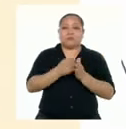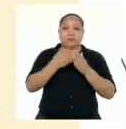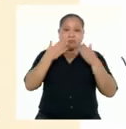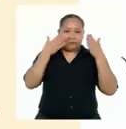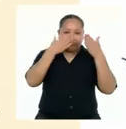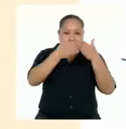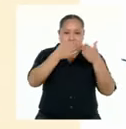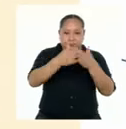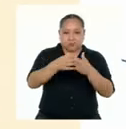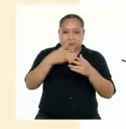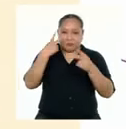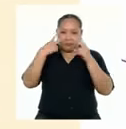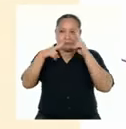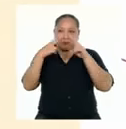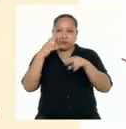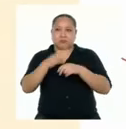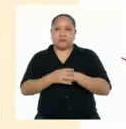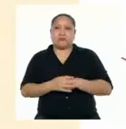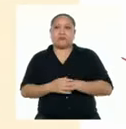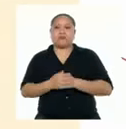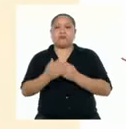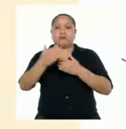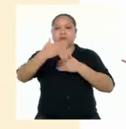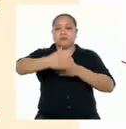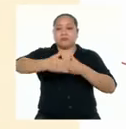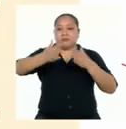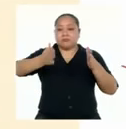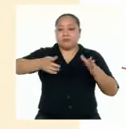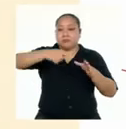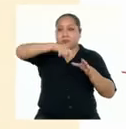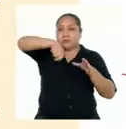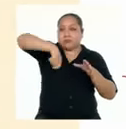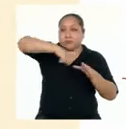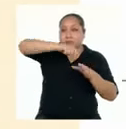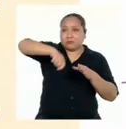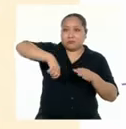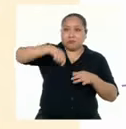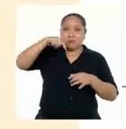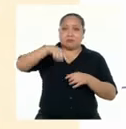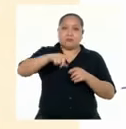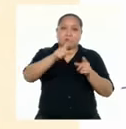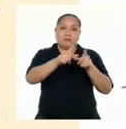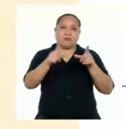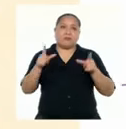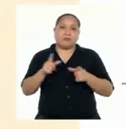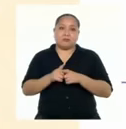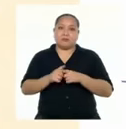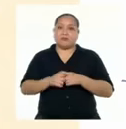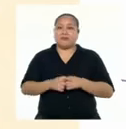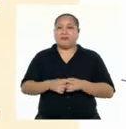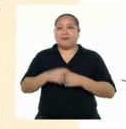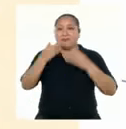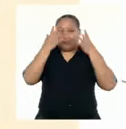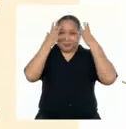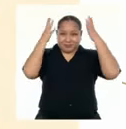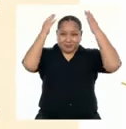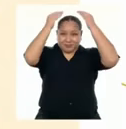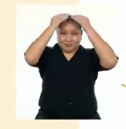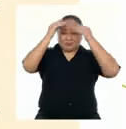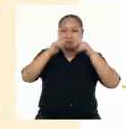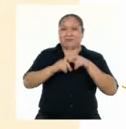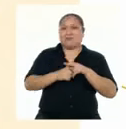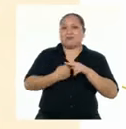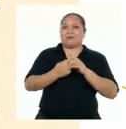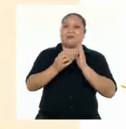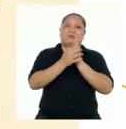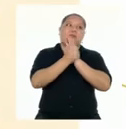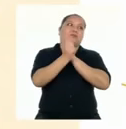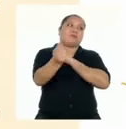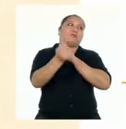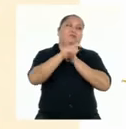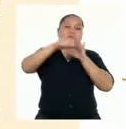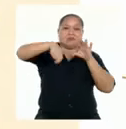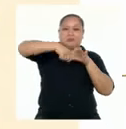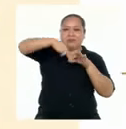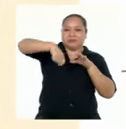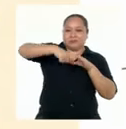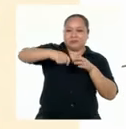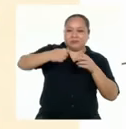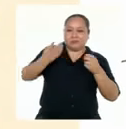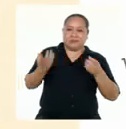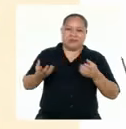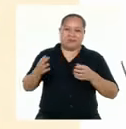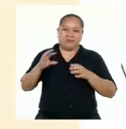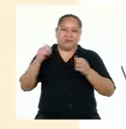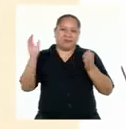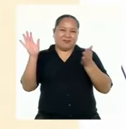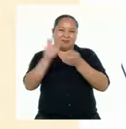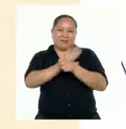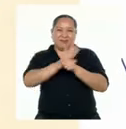por las redes. Las cocinas se convirtieron en el escenario de los improvisados chefs que pasarían a ser expertos, empolvados de